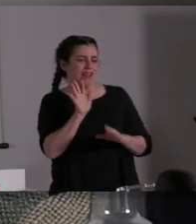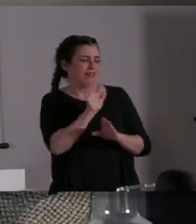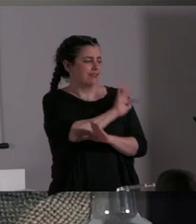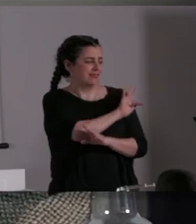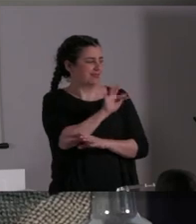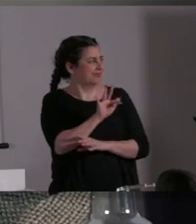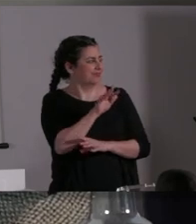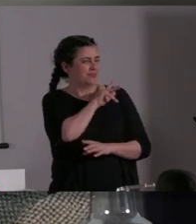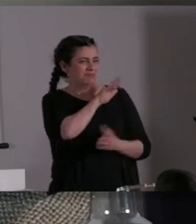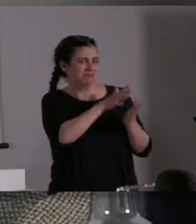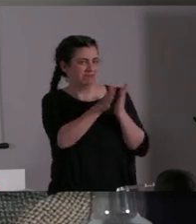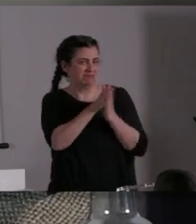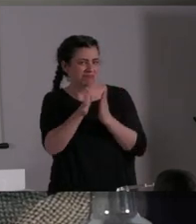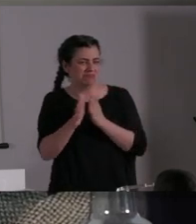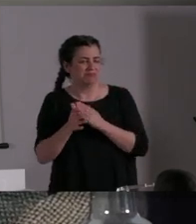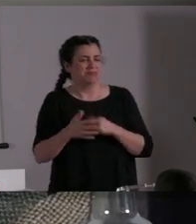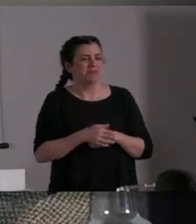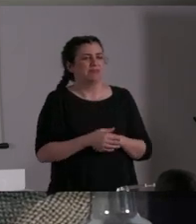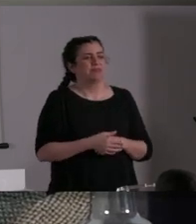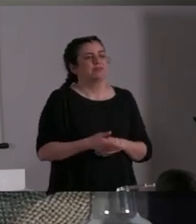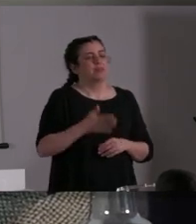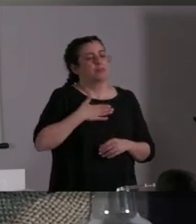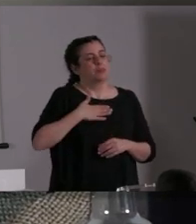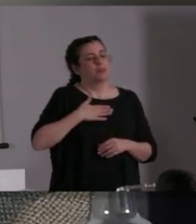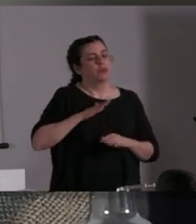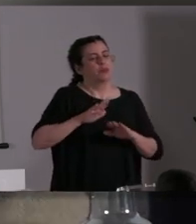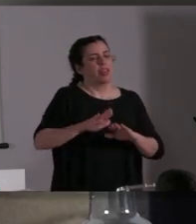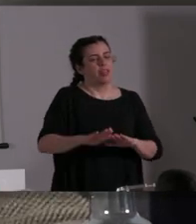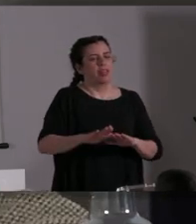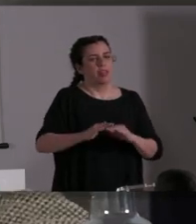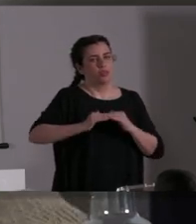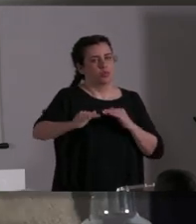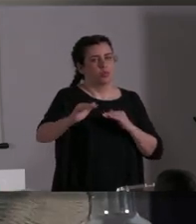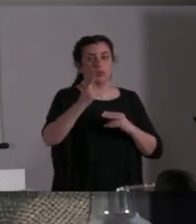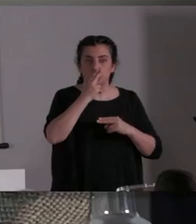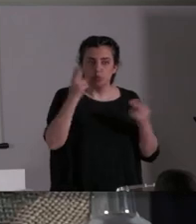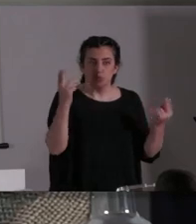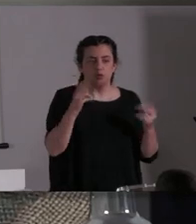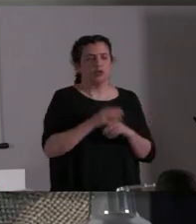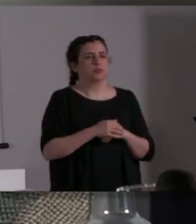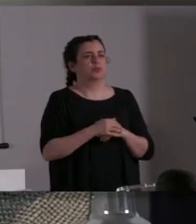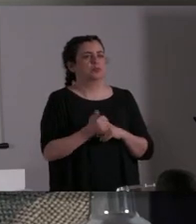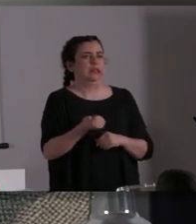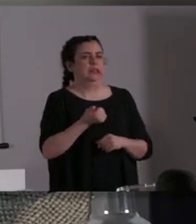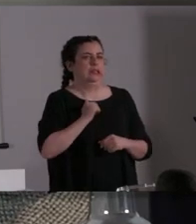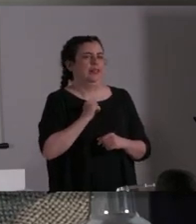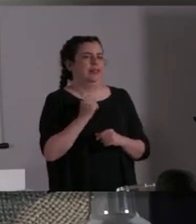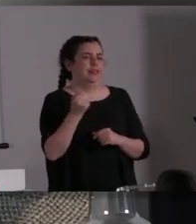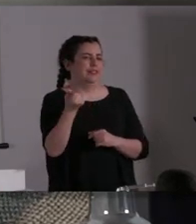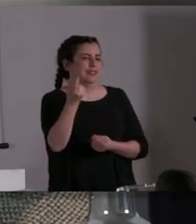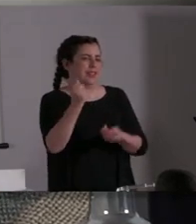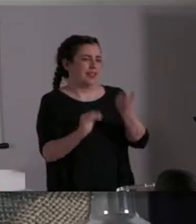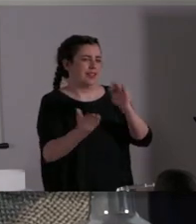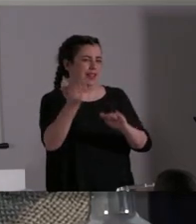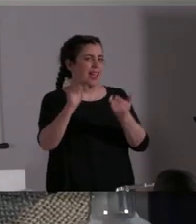de la importancia de mantener la propiedad pública del suelo, el evitar la especulación, garantizar la estabilidad.